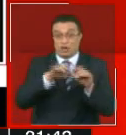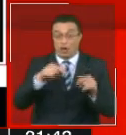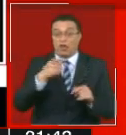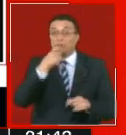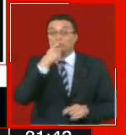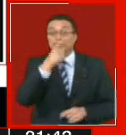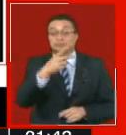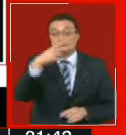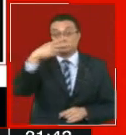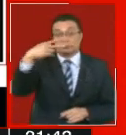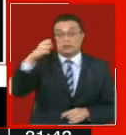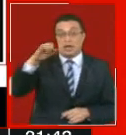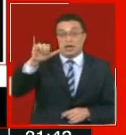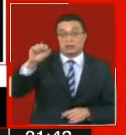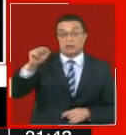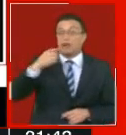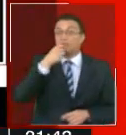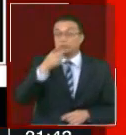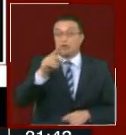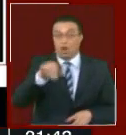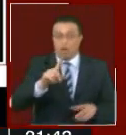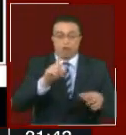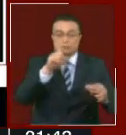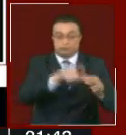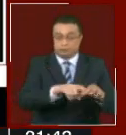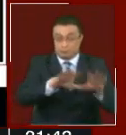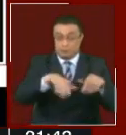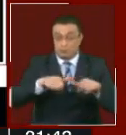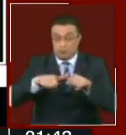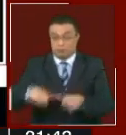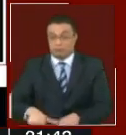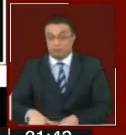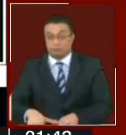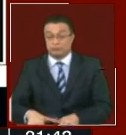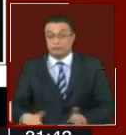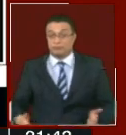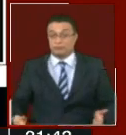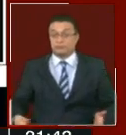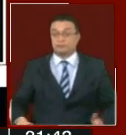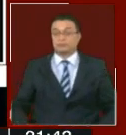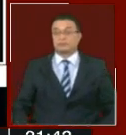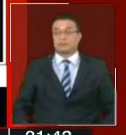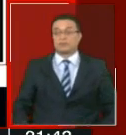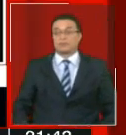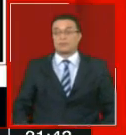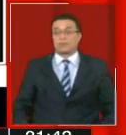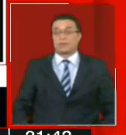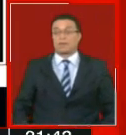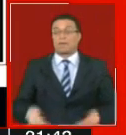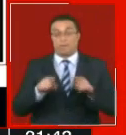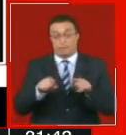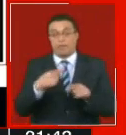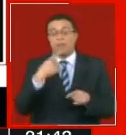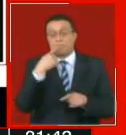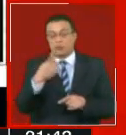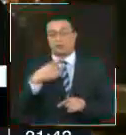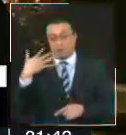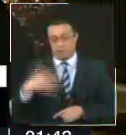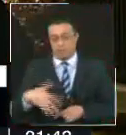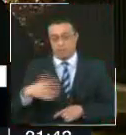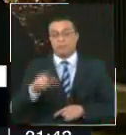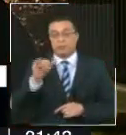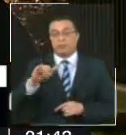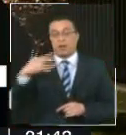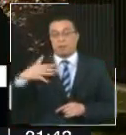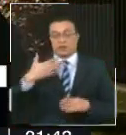demandando ante una corte la estamos validando y decimos somos parte de este sistema no Bueno yo creo que esa es una pregunta crucial y es muy importante